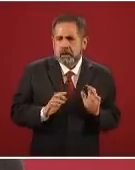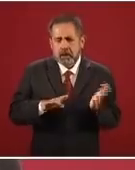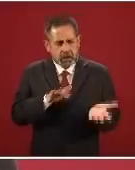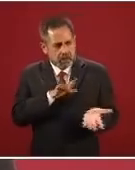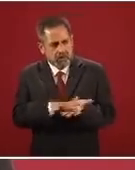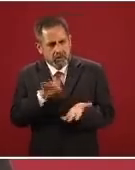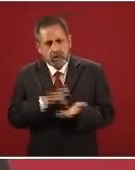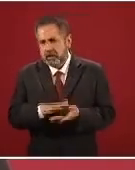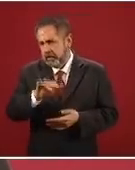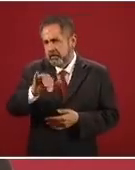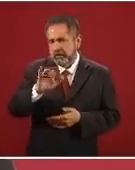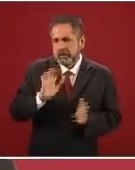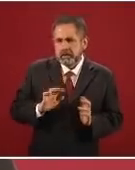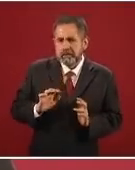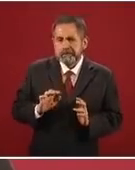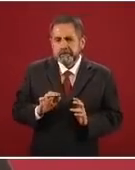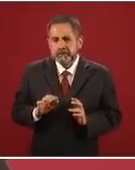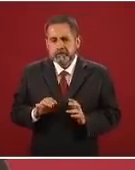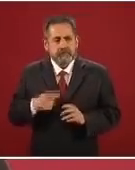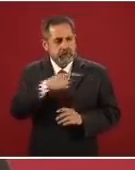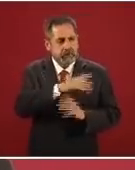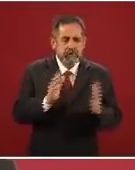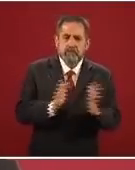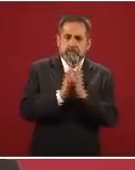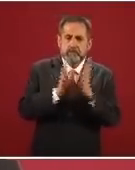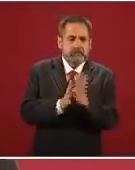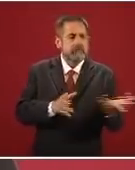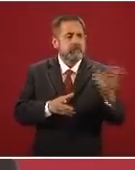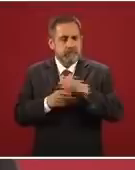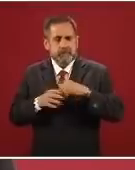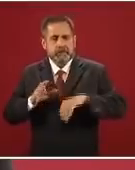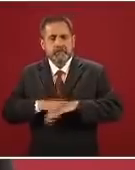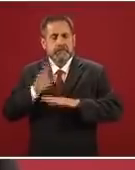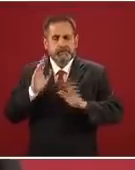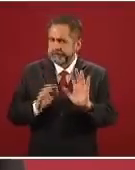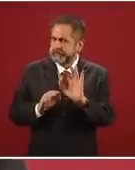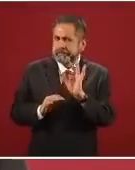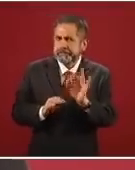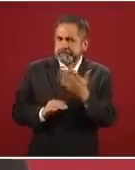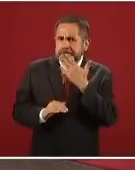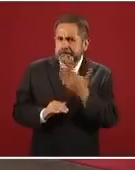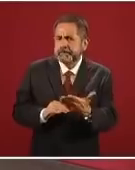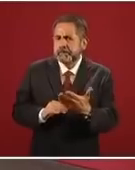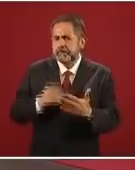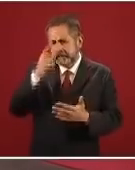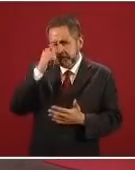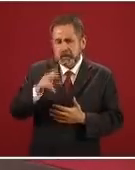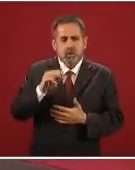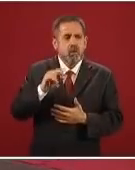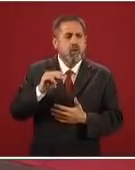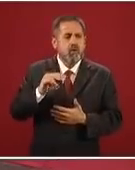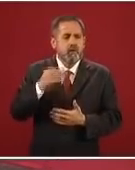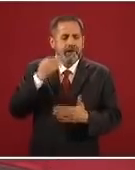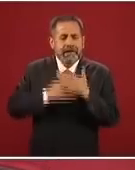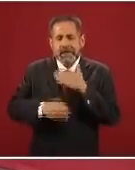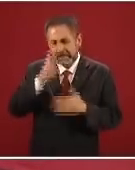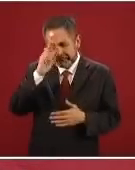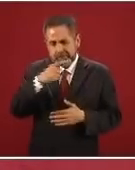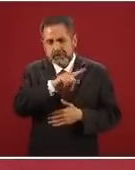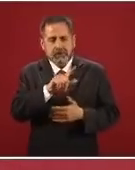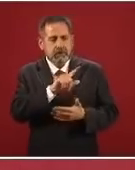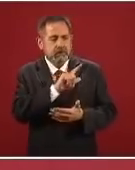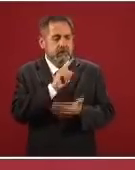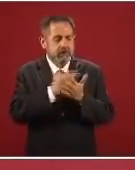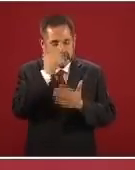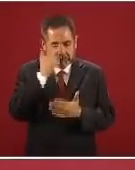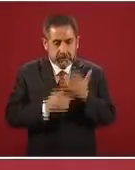apoyo, ser tomadas en cuenta para que no haya violaciones,